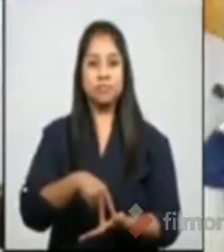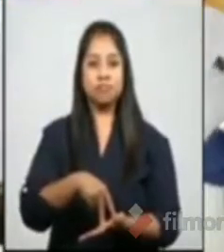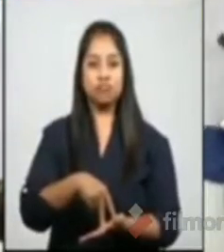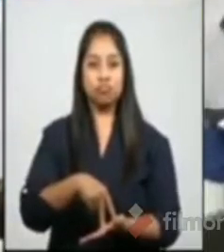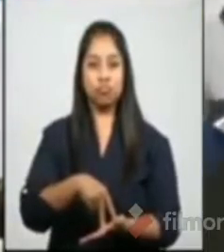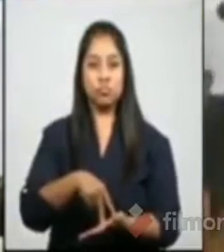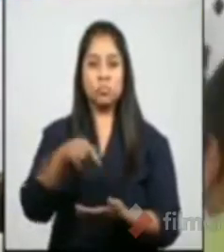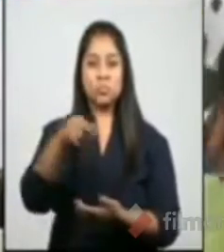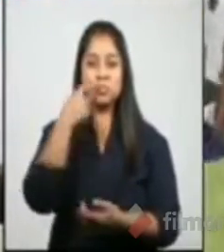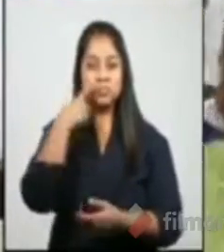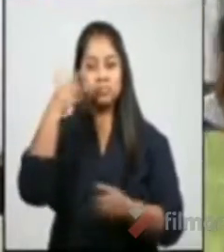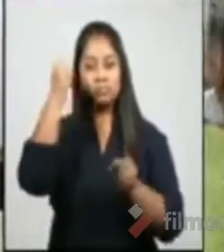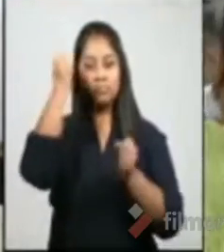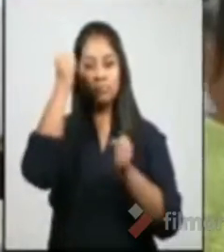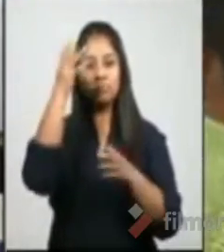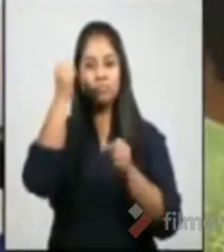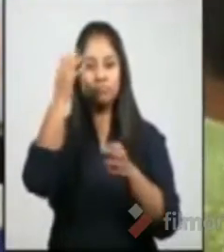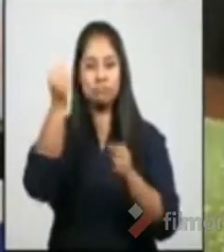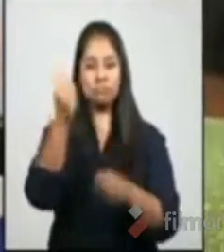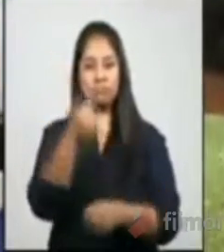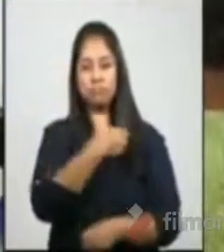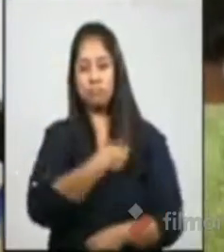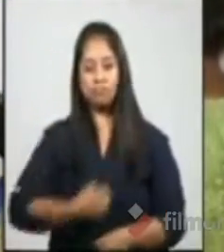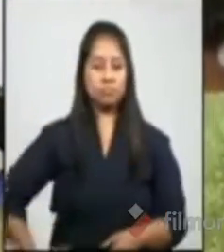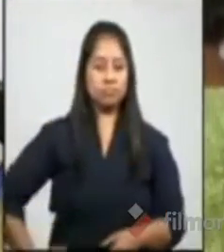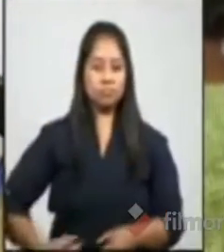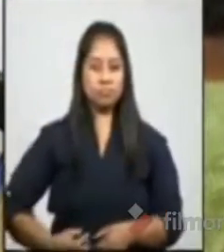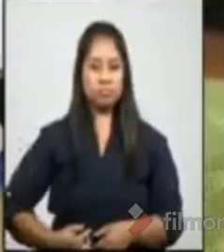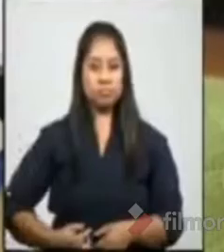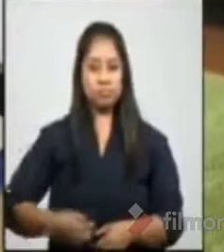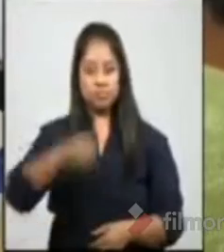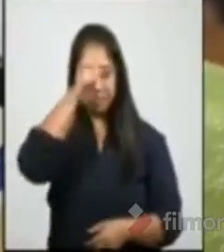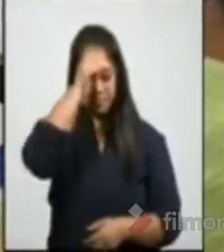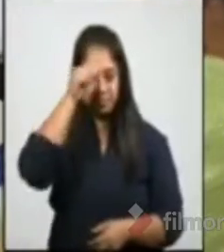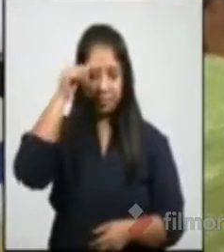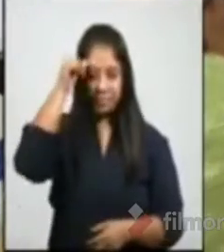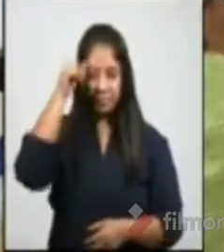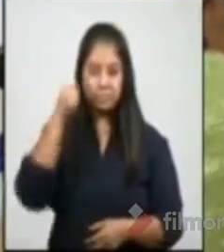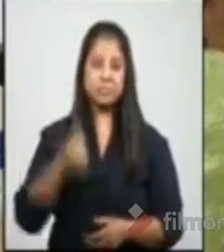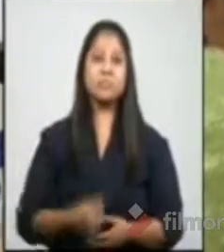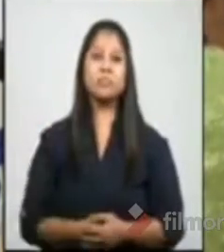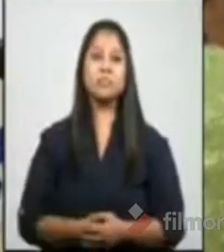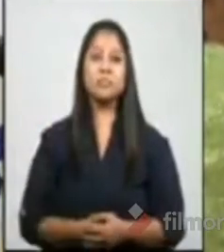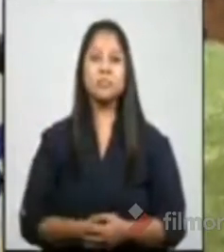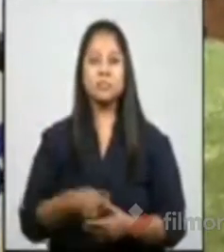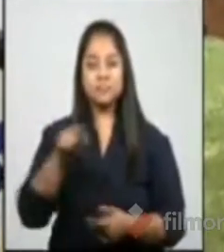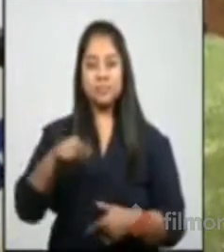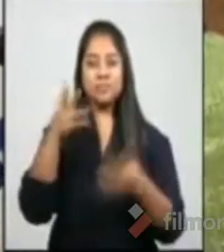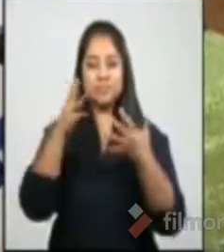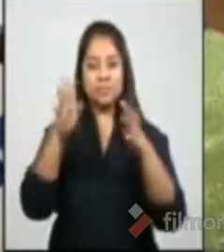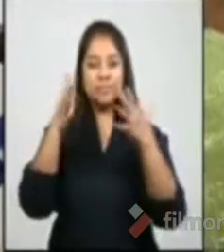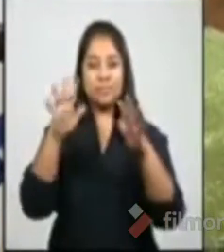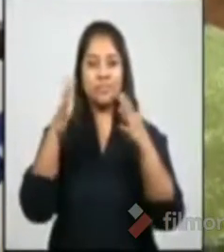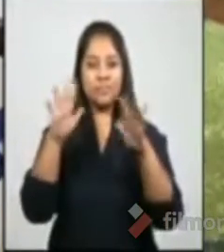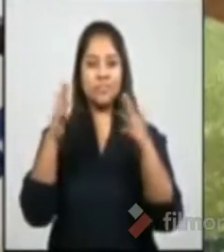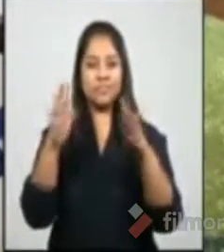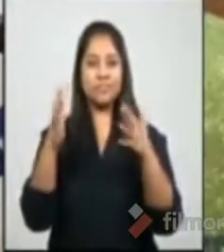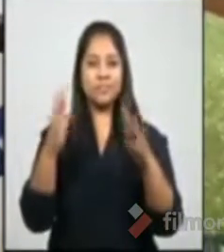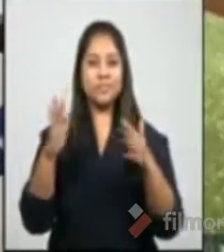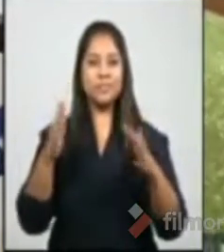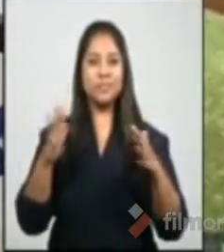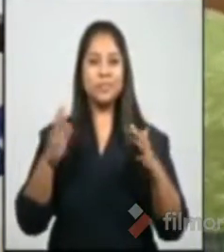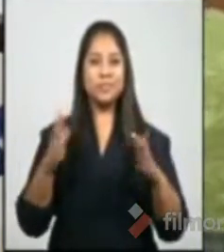Vamos a escuchar las palabras del excelentísimo señor presidente, el doctor Alejandro Yamatei, a quien recibimos con un fuerte